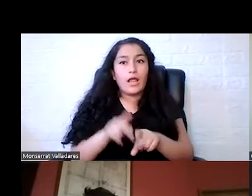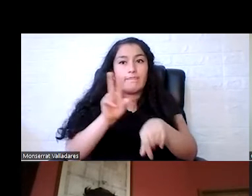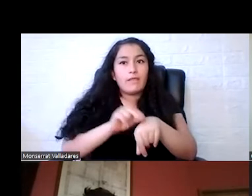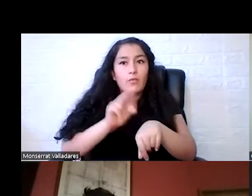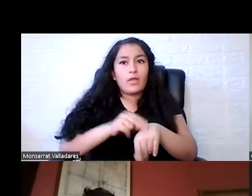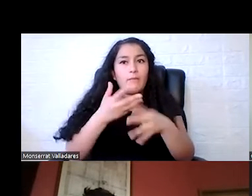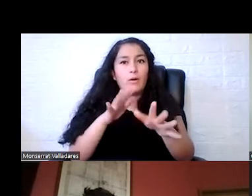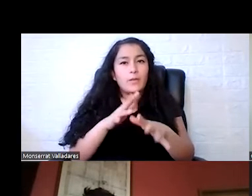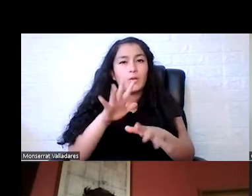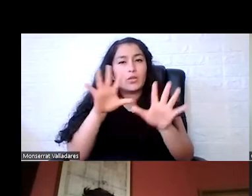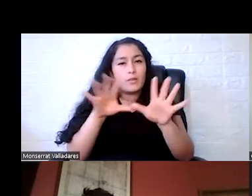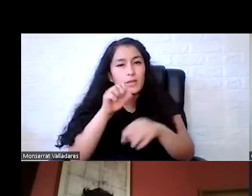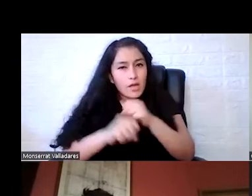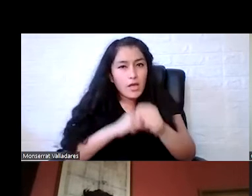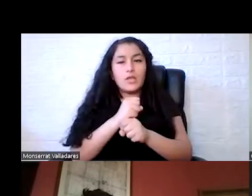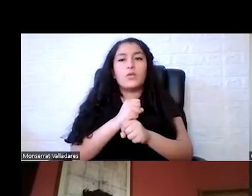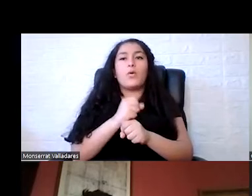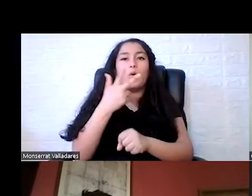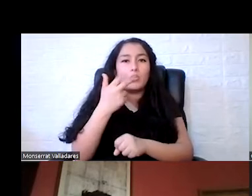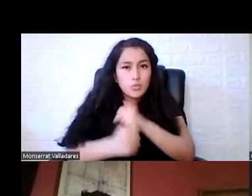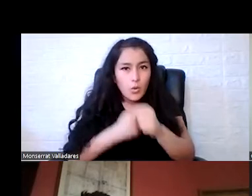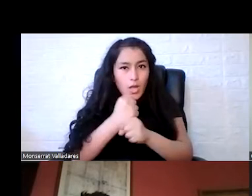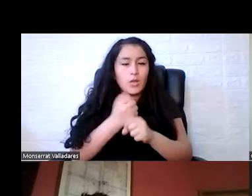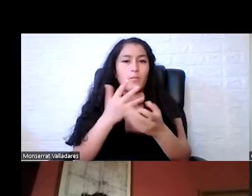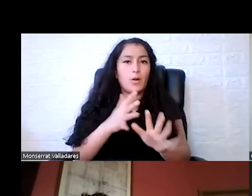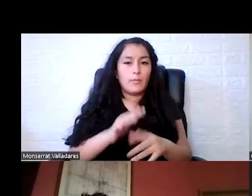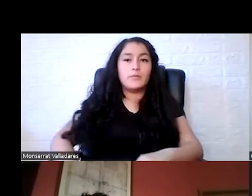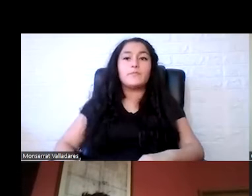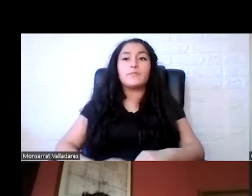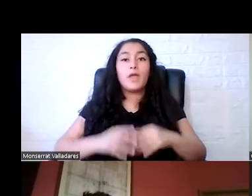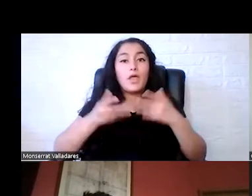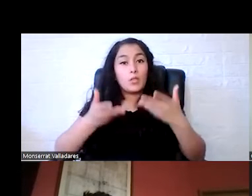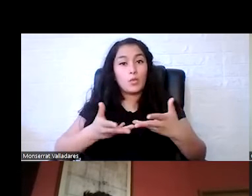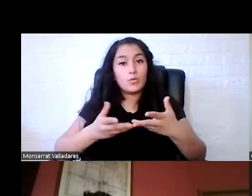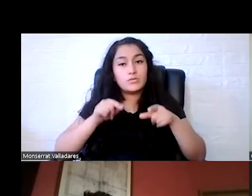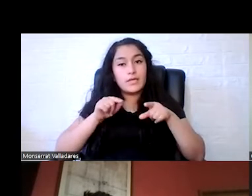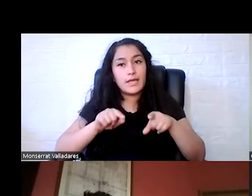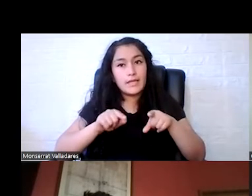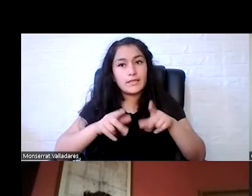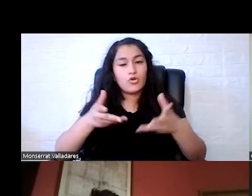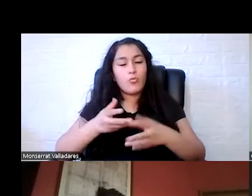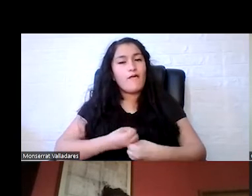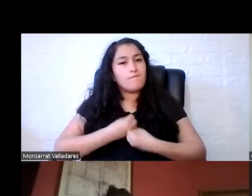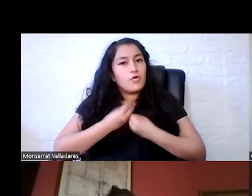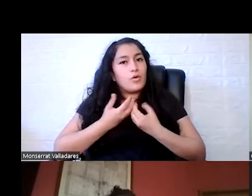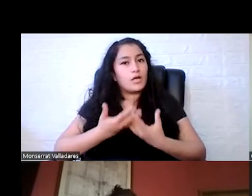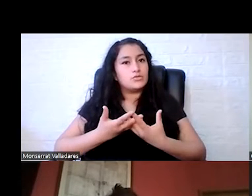años, 8 años promedio. Entonces, esta noción de cómo la vocación